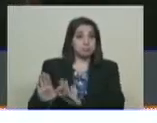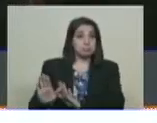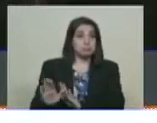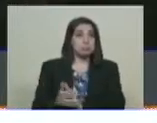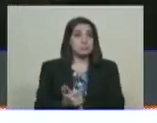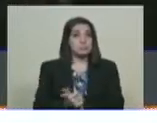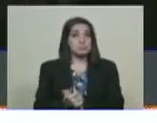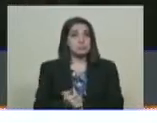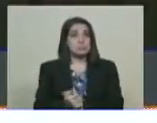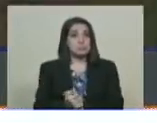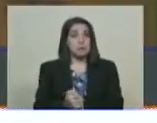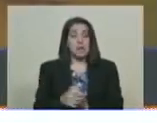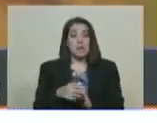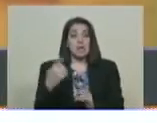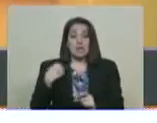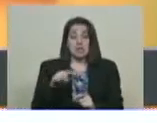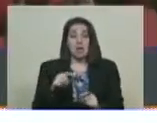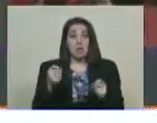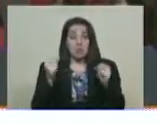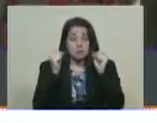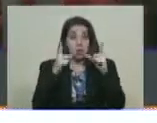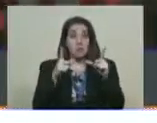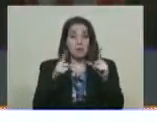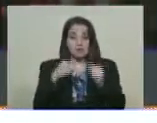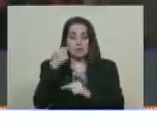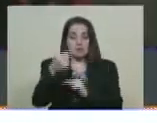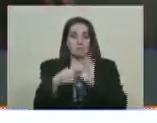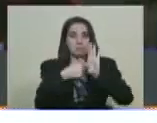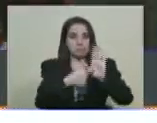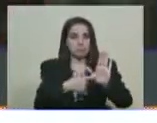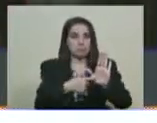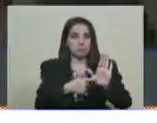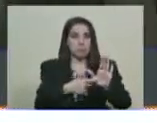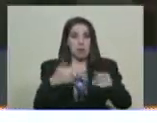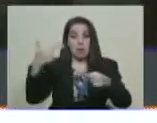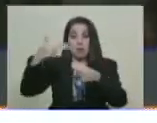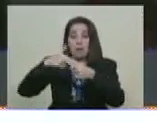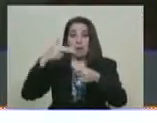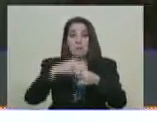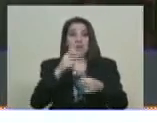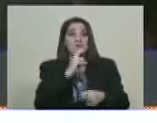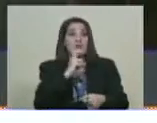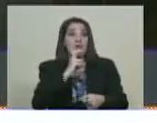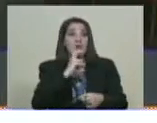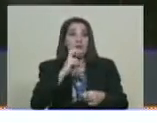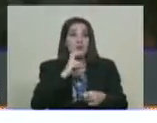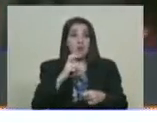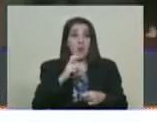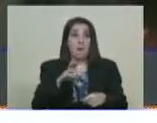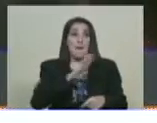Y tengo una sorpresa que voy a lanzar la próxima semana. El Petro Oro, con respaldo en oro, más